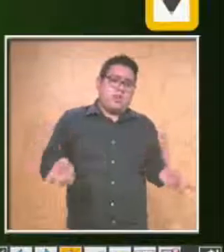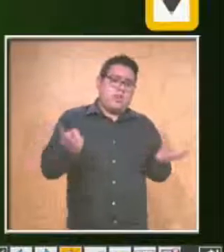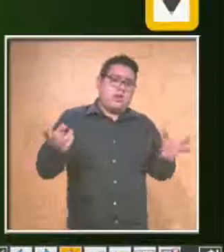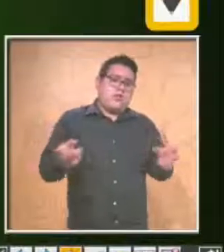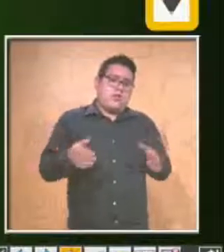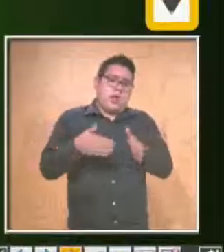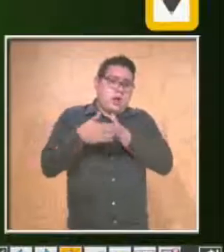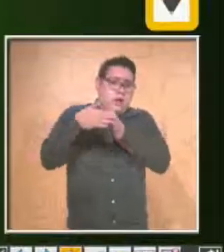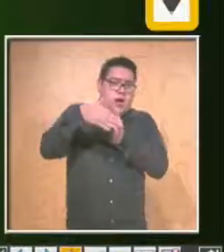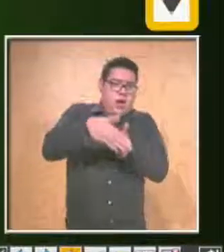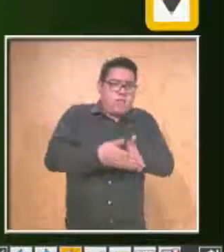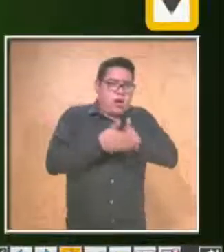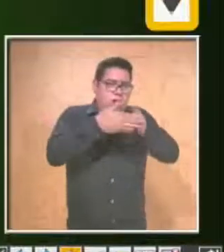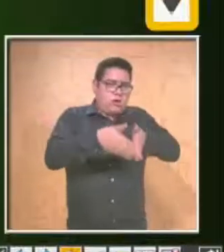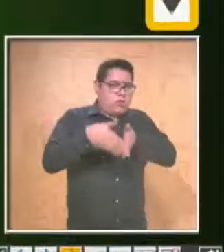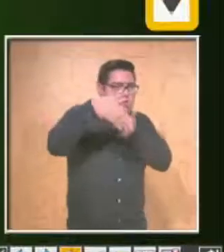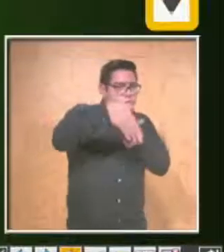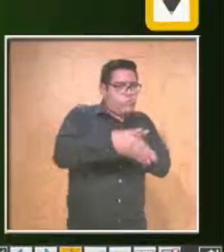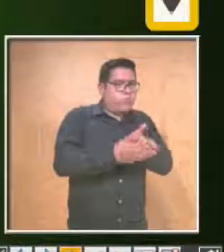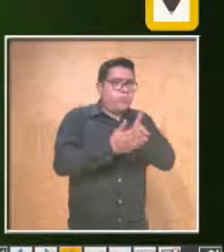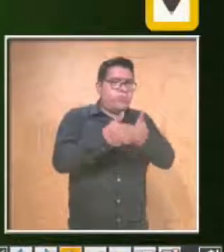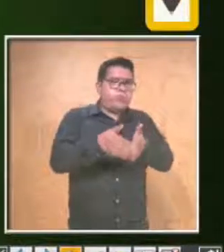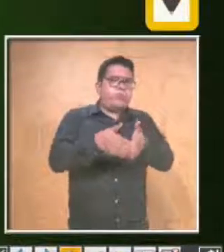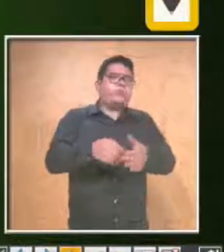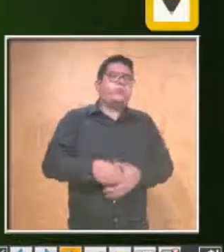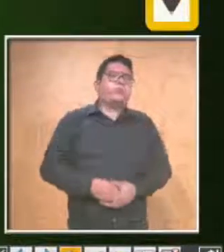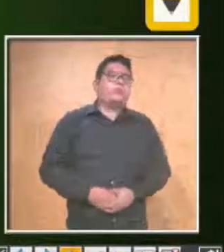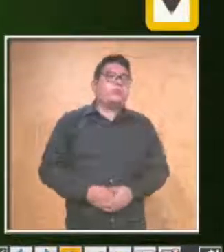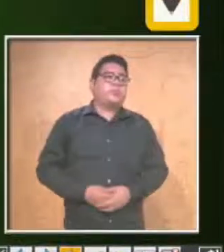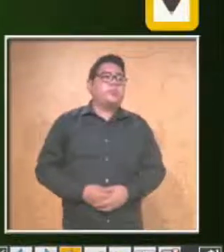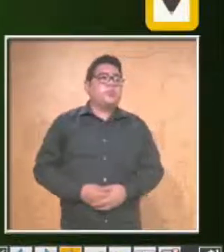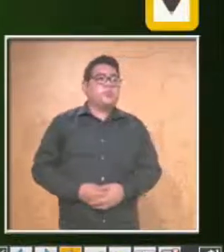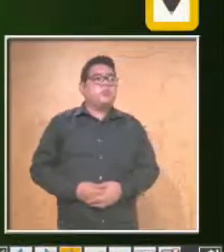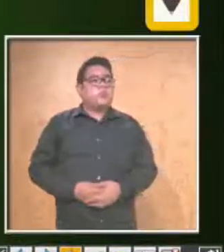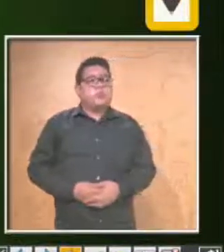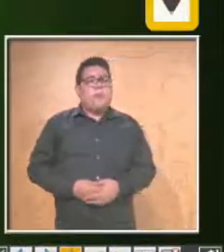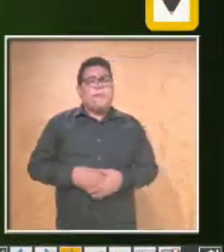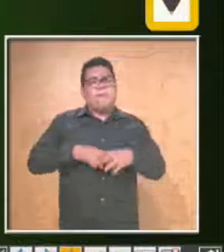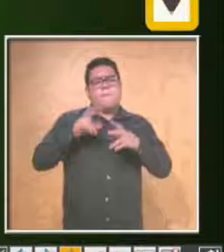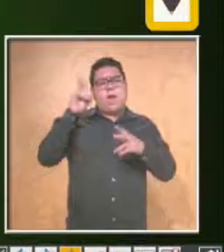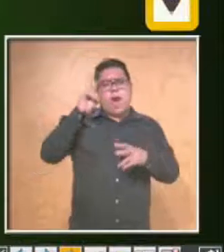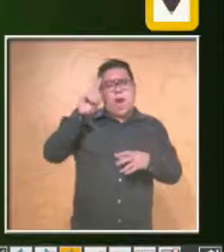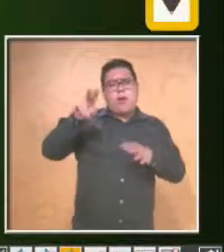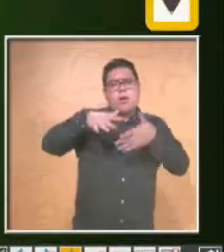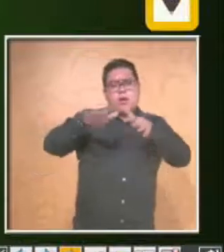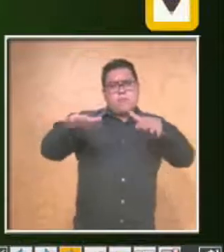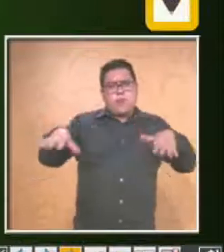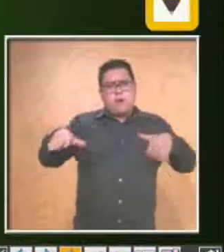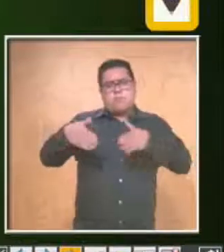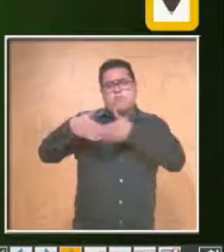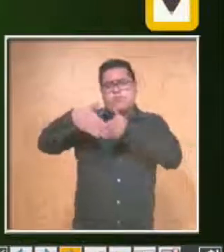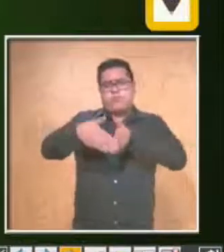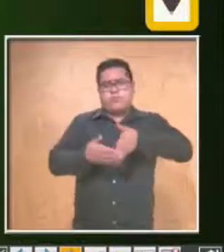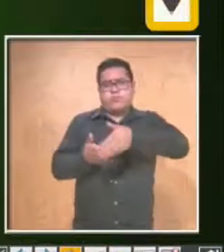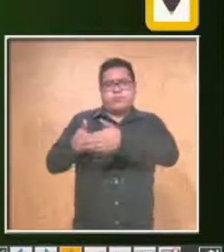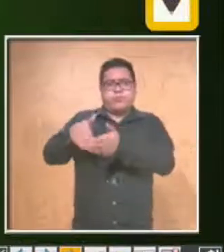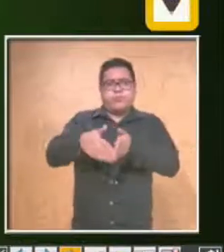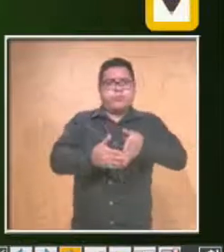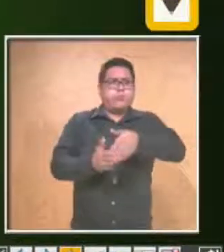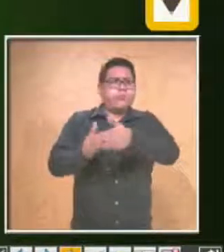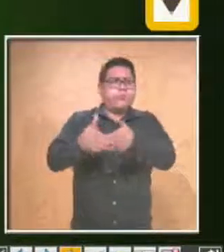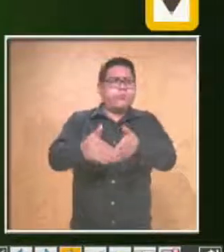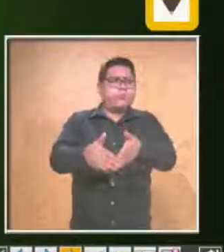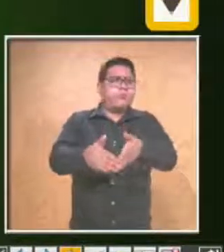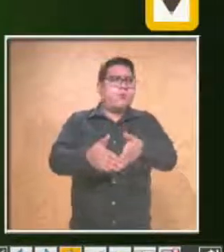lugares. Estás imaginando que lo hacían a través de embarcaciones. Esos productos aparecen en el mapa en la parte alta.